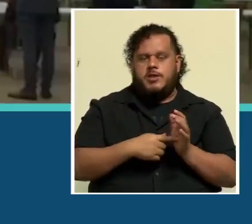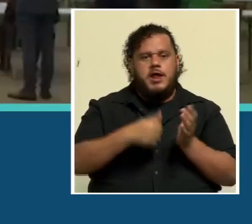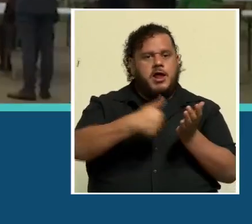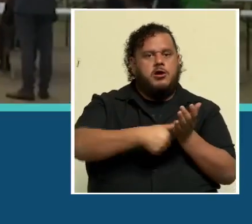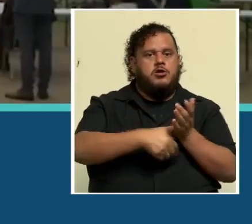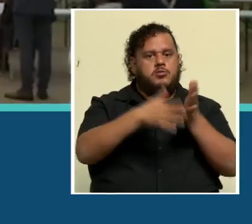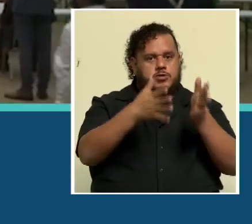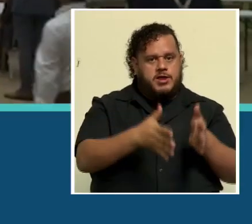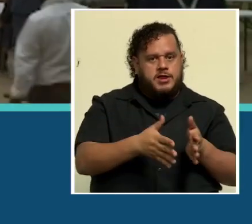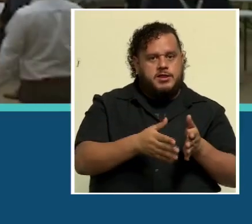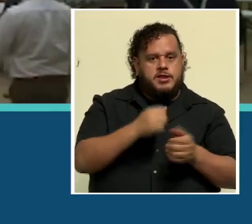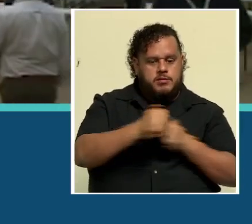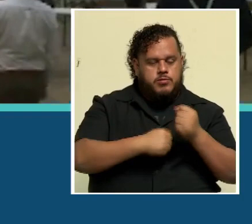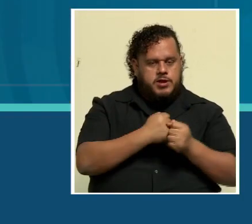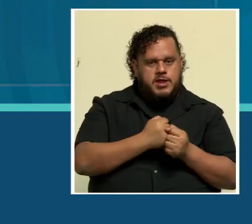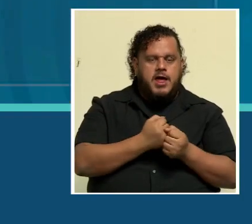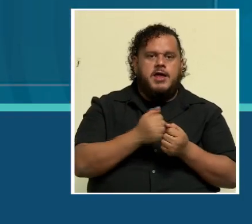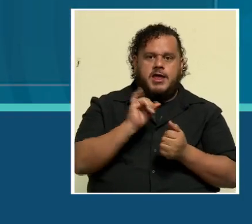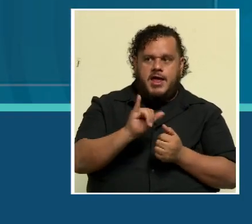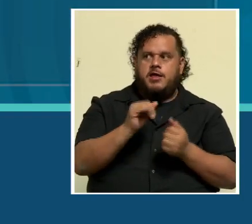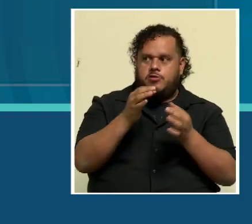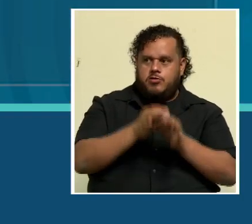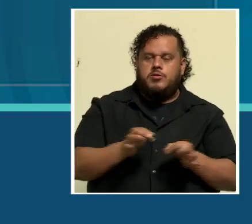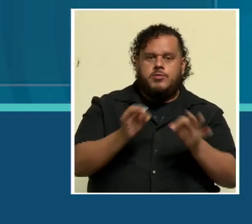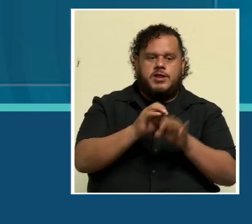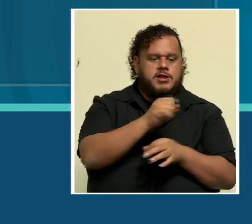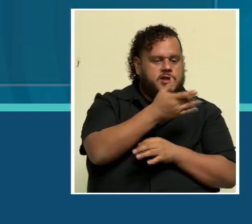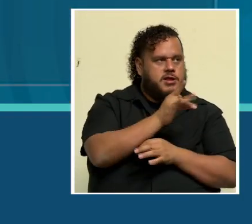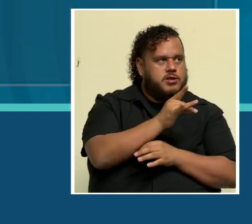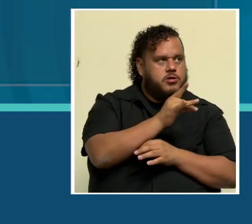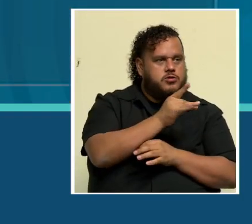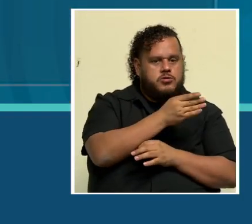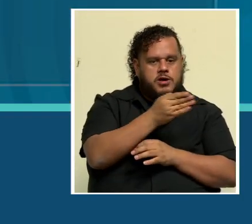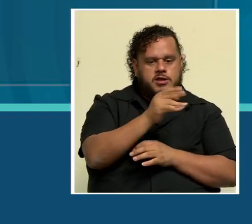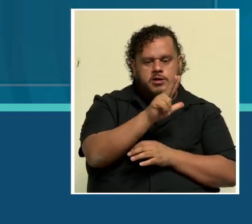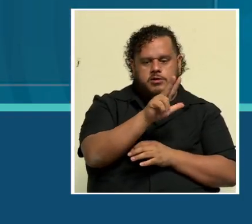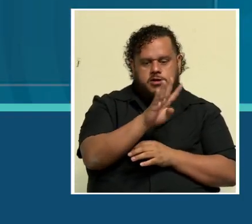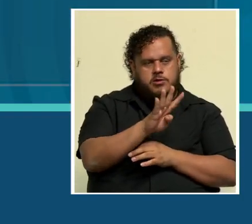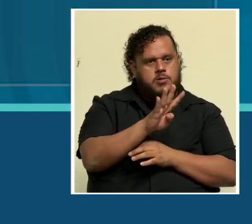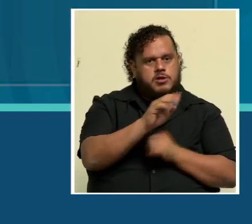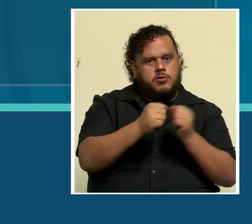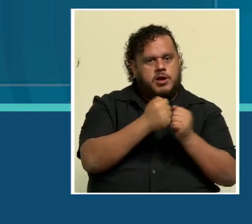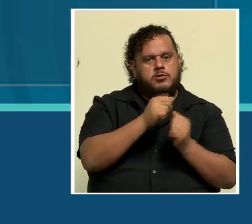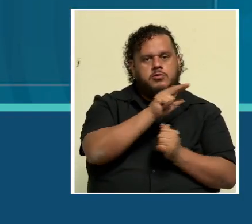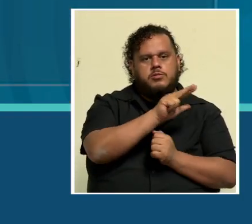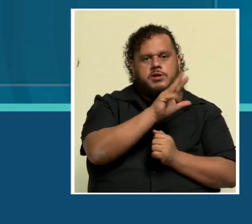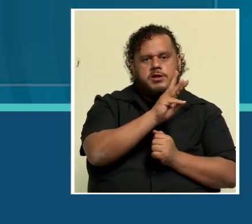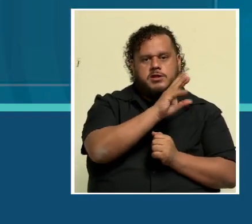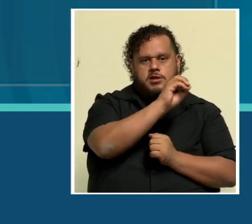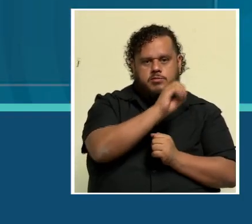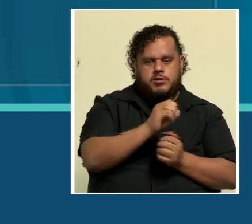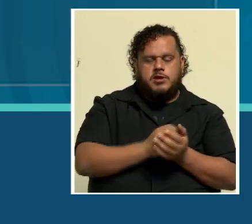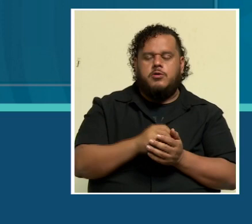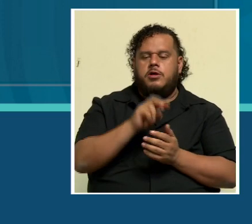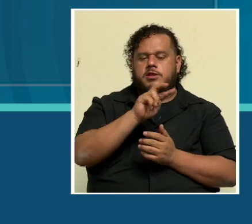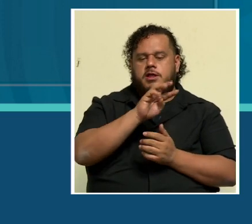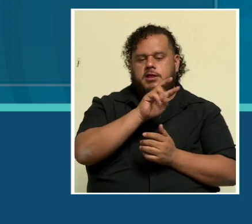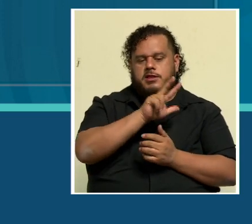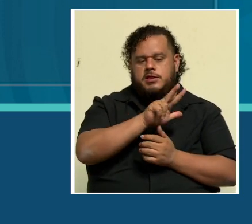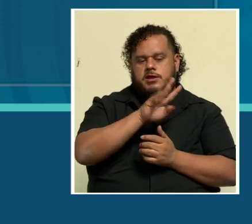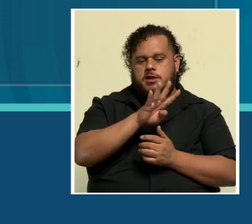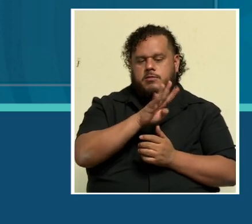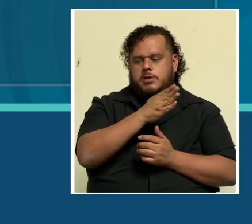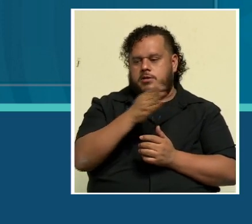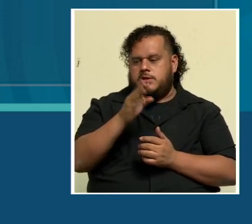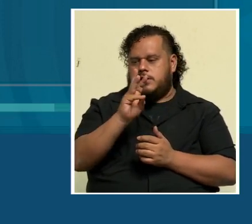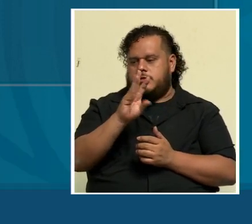por edad que llegan a ser muy importantes. De 18 a 34 años, un 36% prácticamente. De 34 a